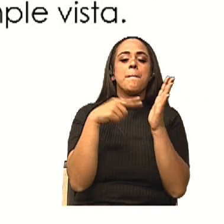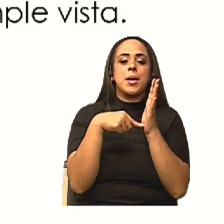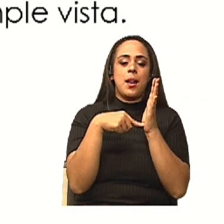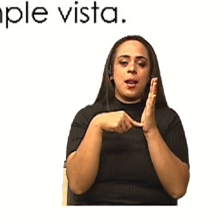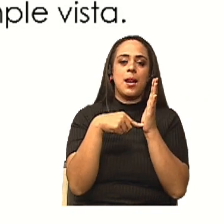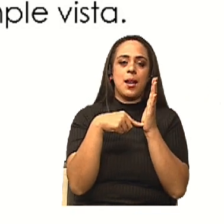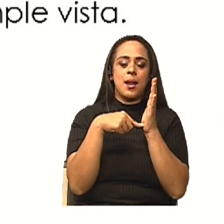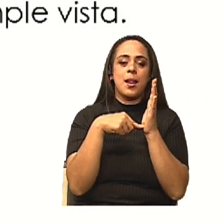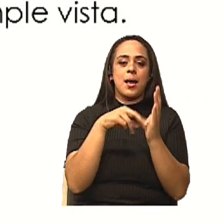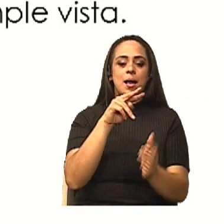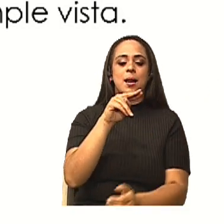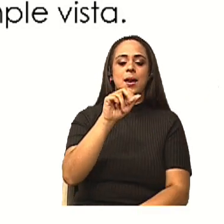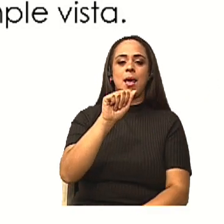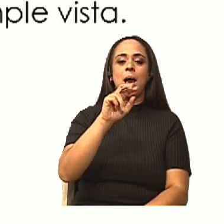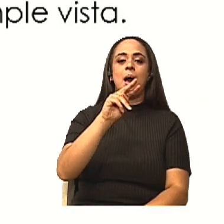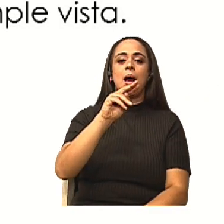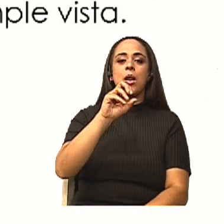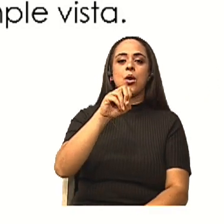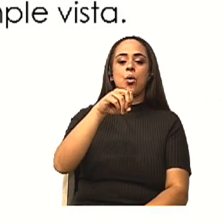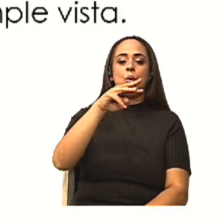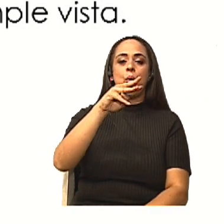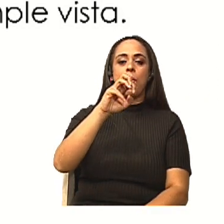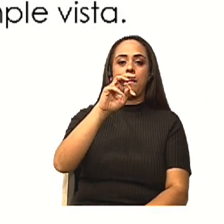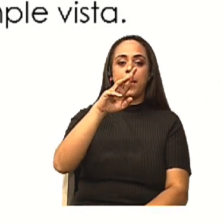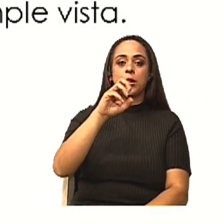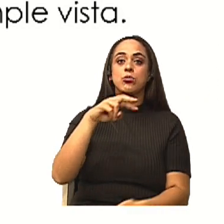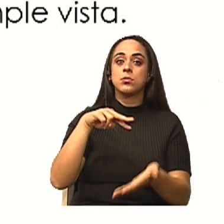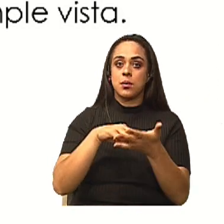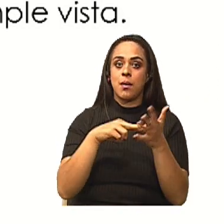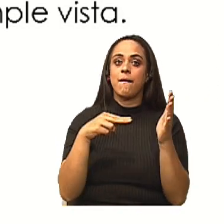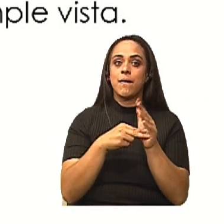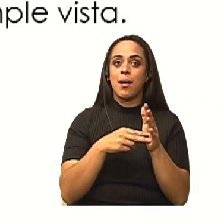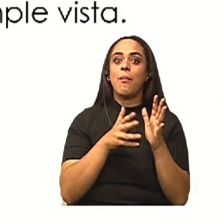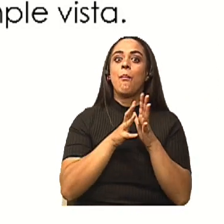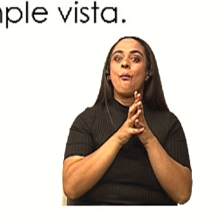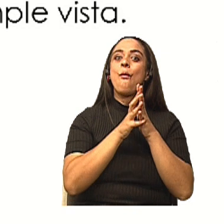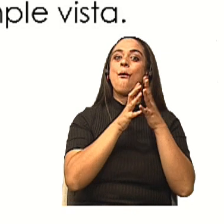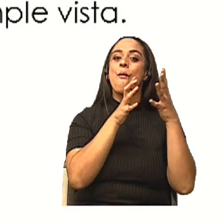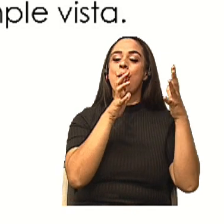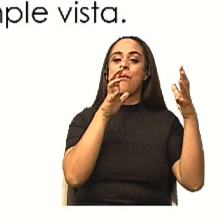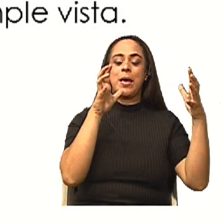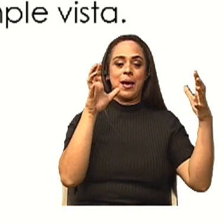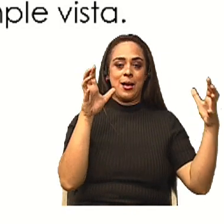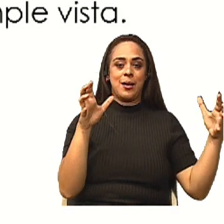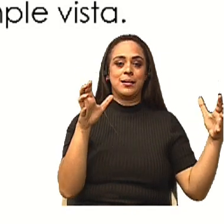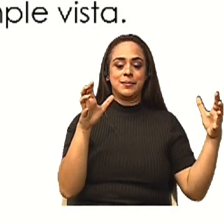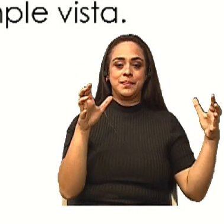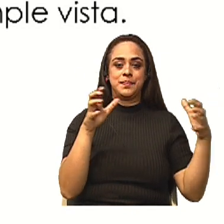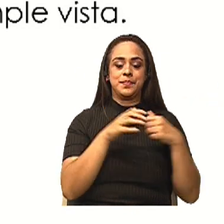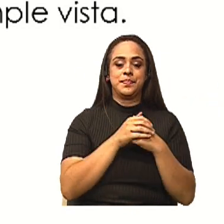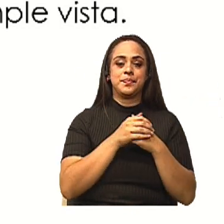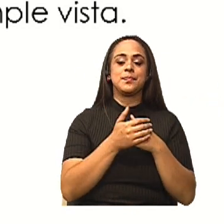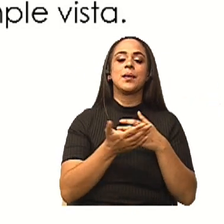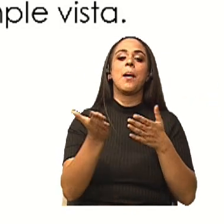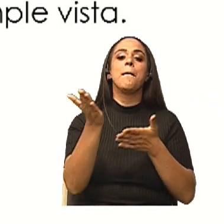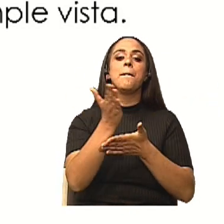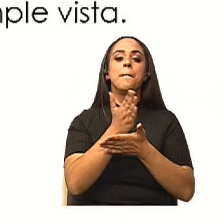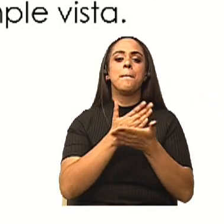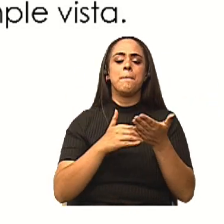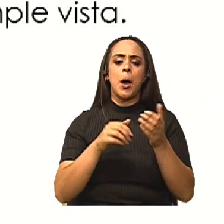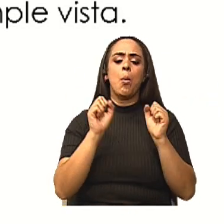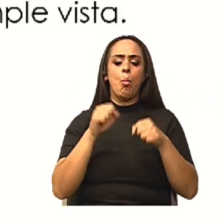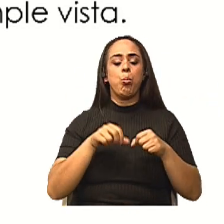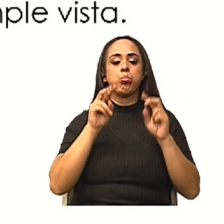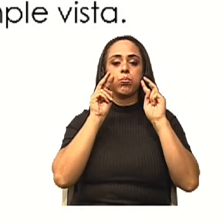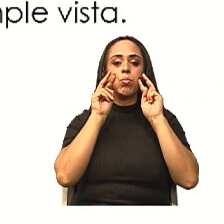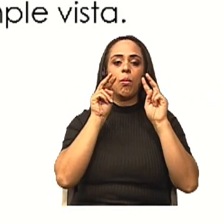sea, partículas ya muy grandes. En este tipo, las partes de las mezclas groseras se suelen ver porque ya